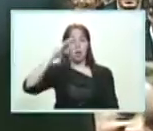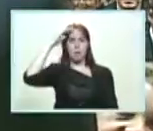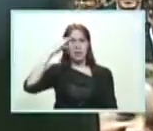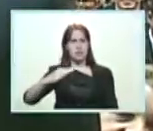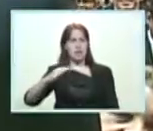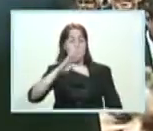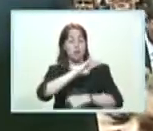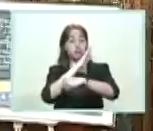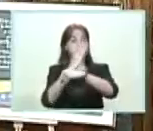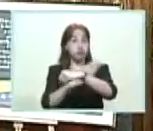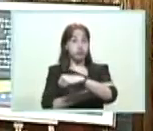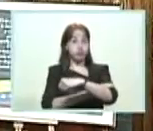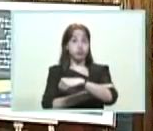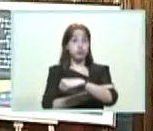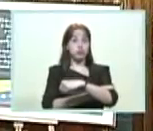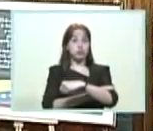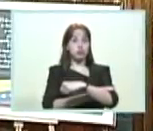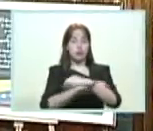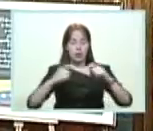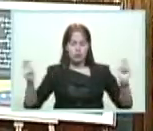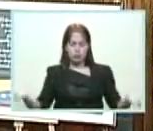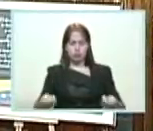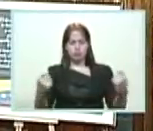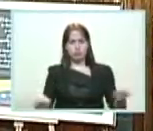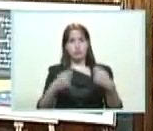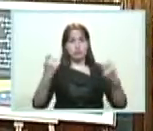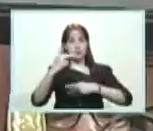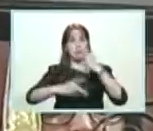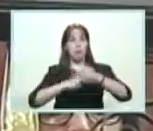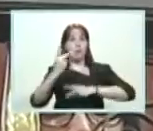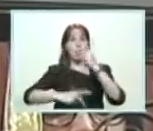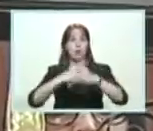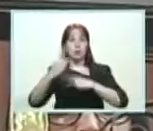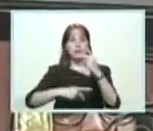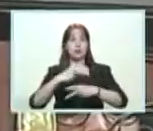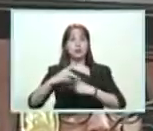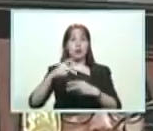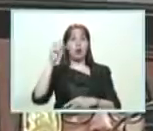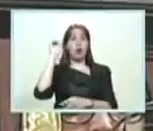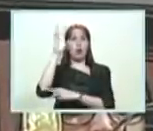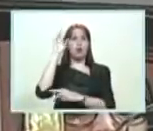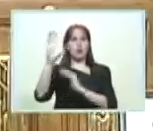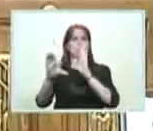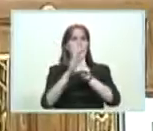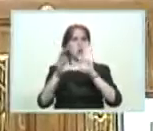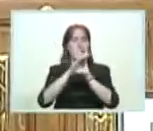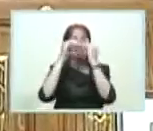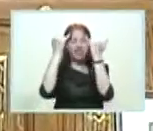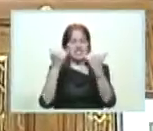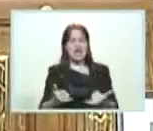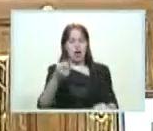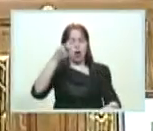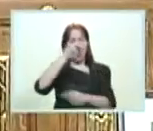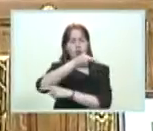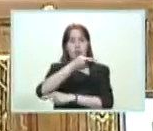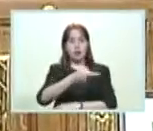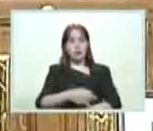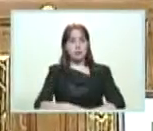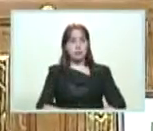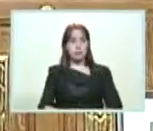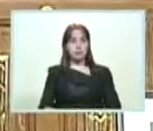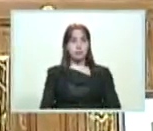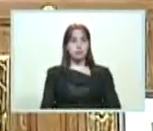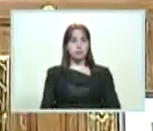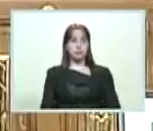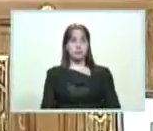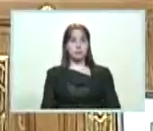poderosa para impulsar un proceso constituyente militar ya. Es una orden, Estado Mayor